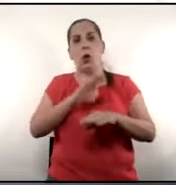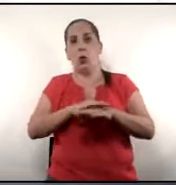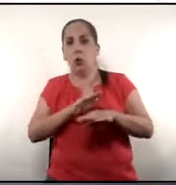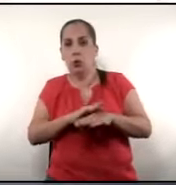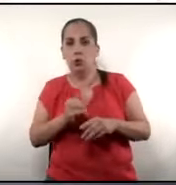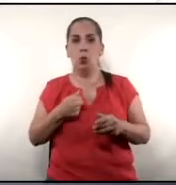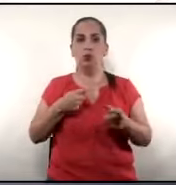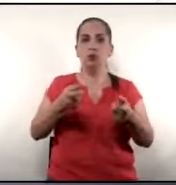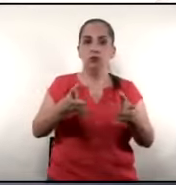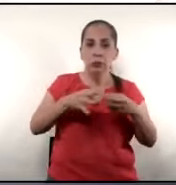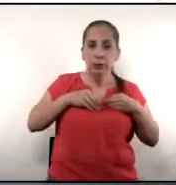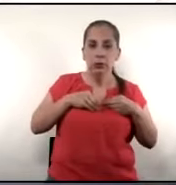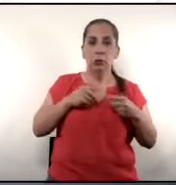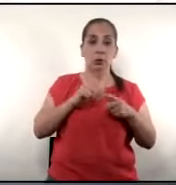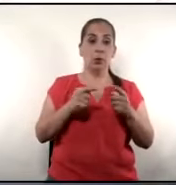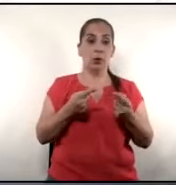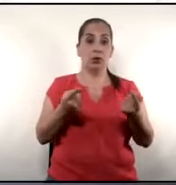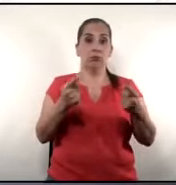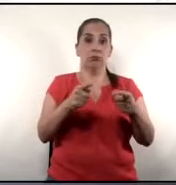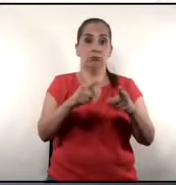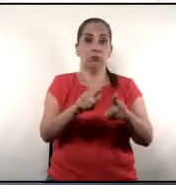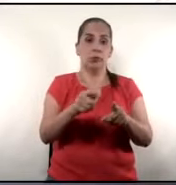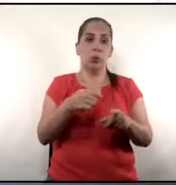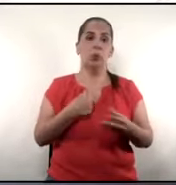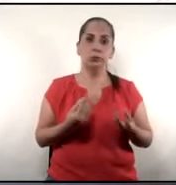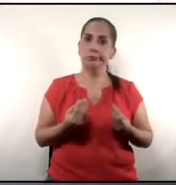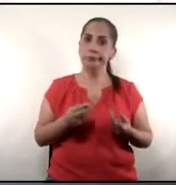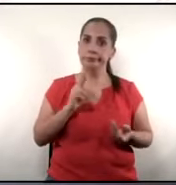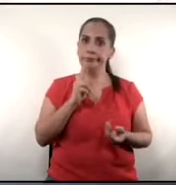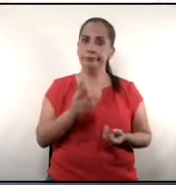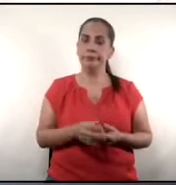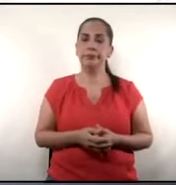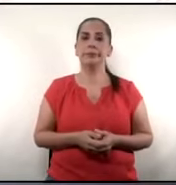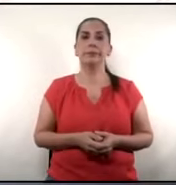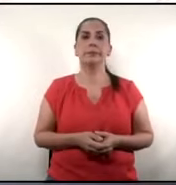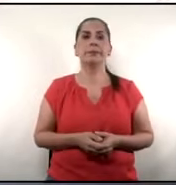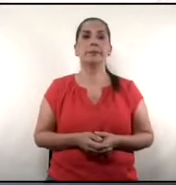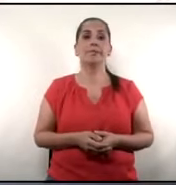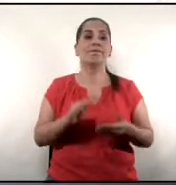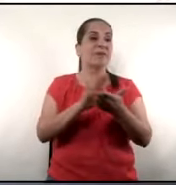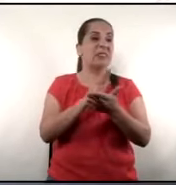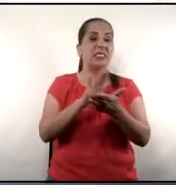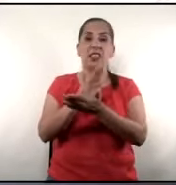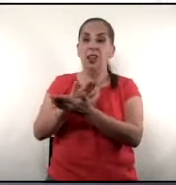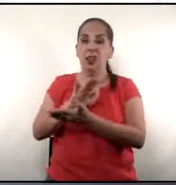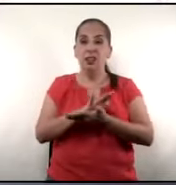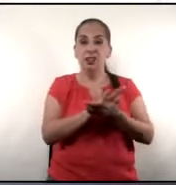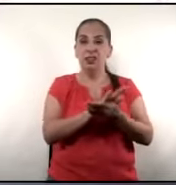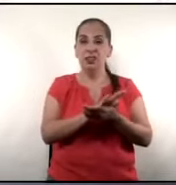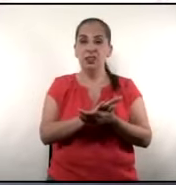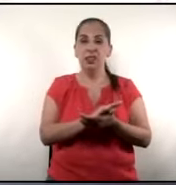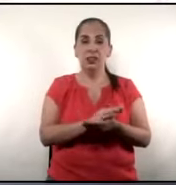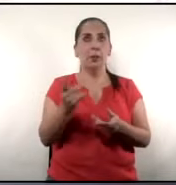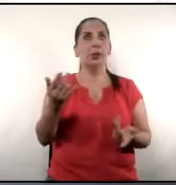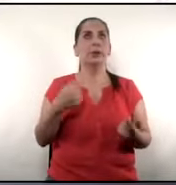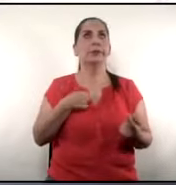etcétera, porque produce, bueno, obviamente el temor. En la tramitomanía,